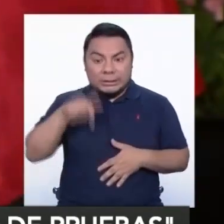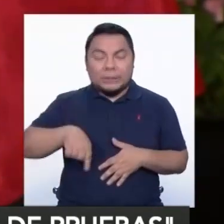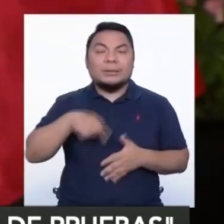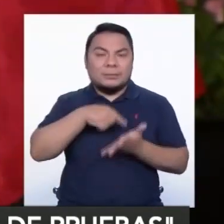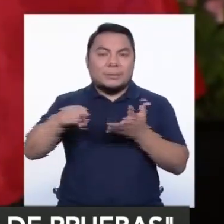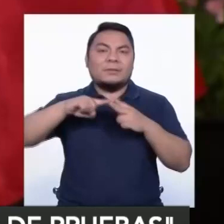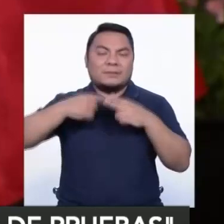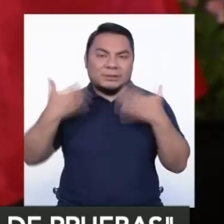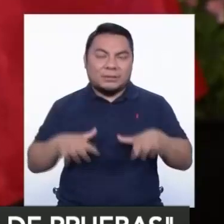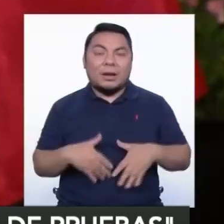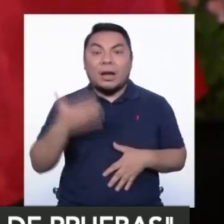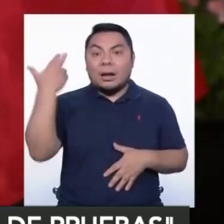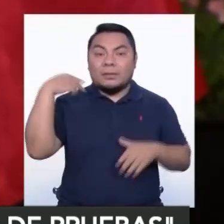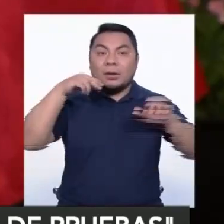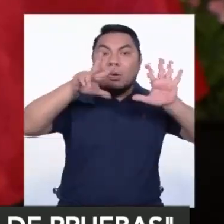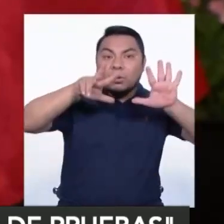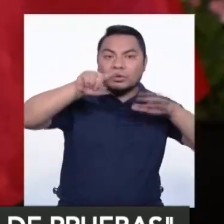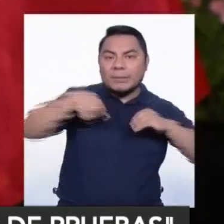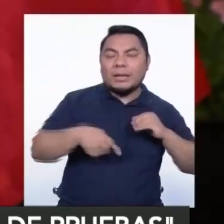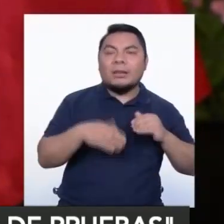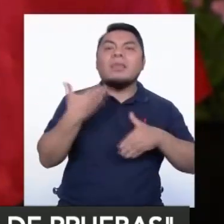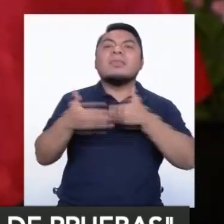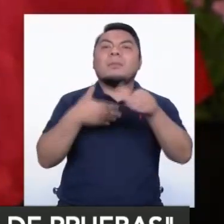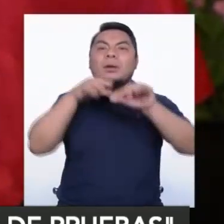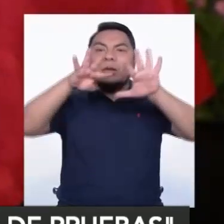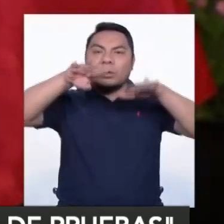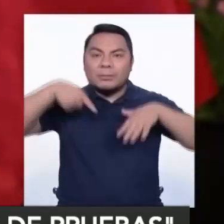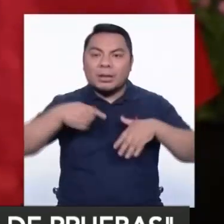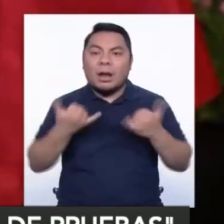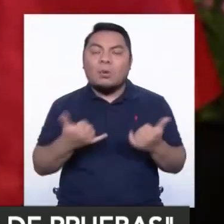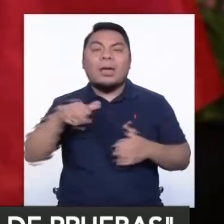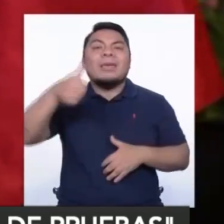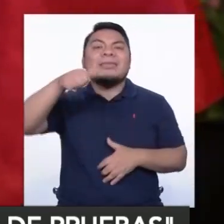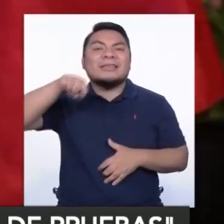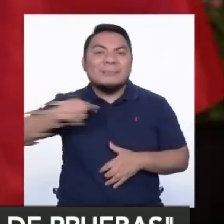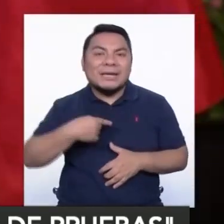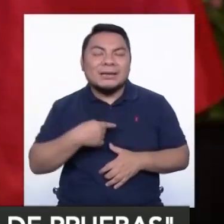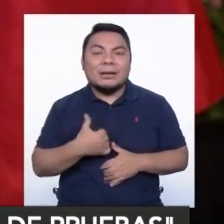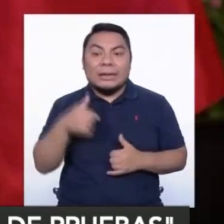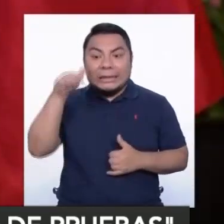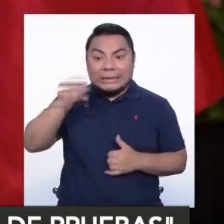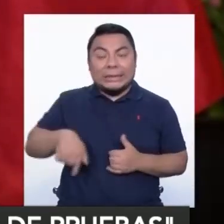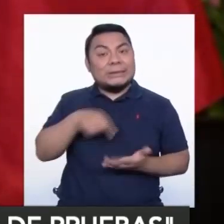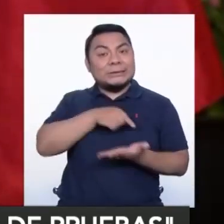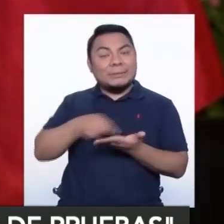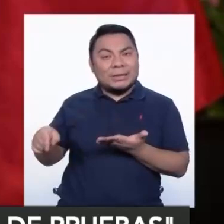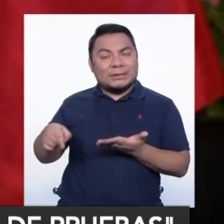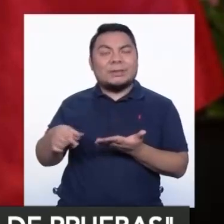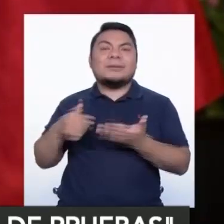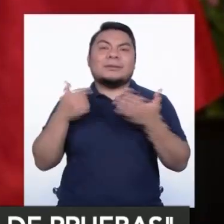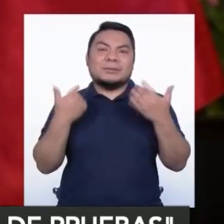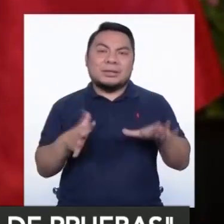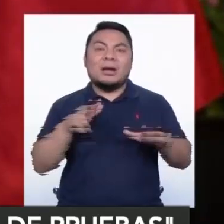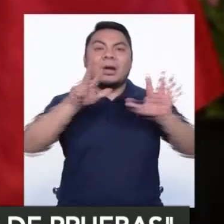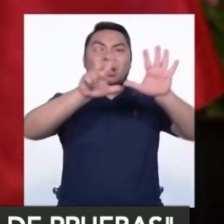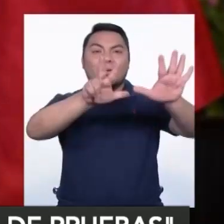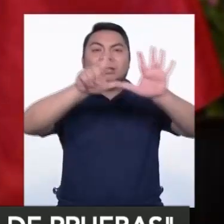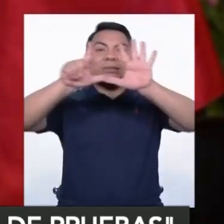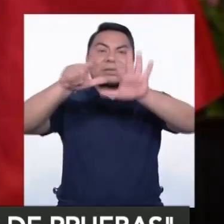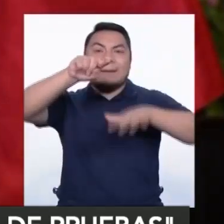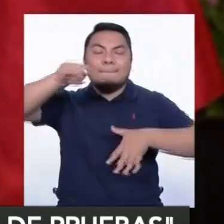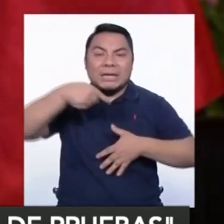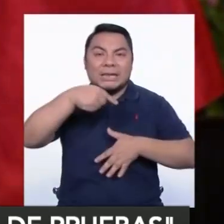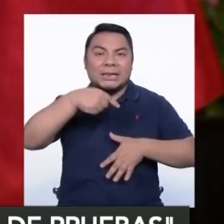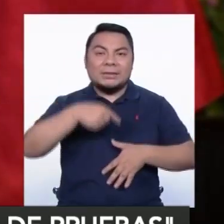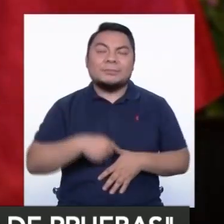8, 9 y ahora 10.000. Entonces ahora tenemos que en esta semana los